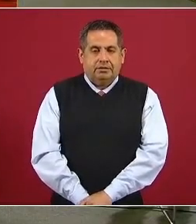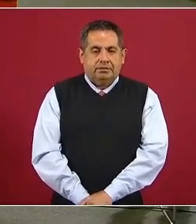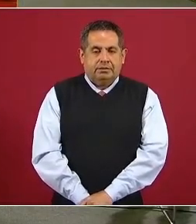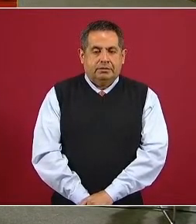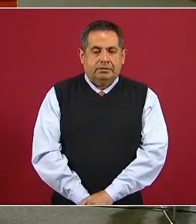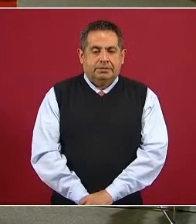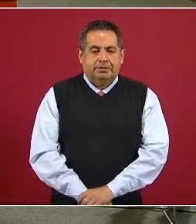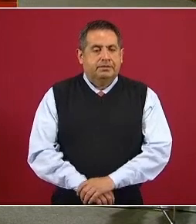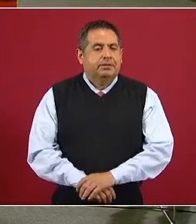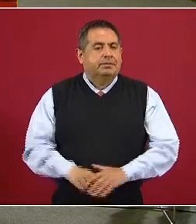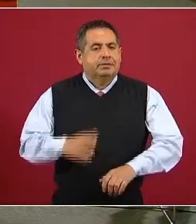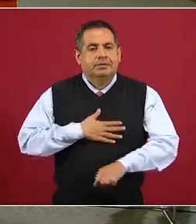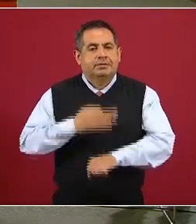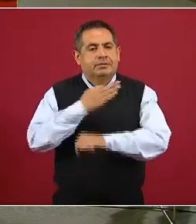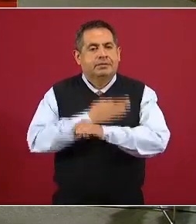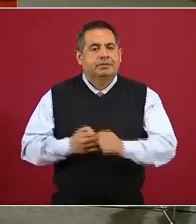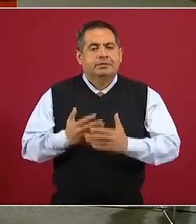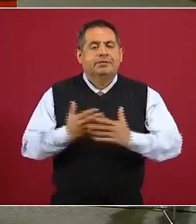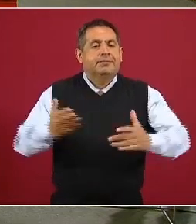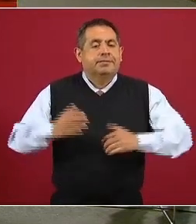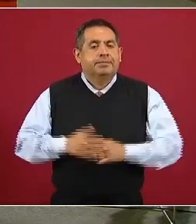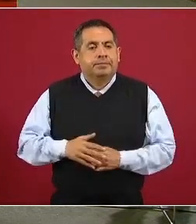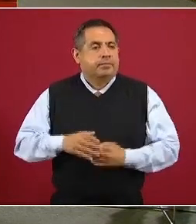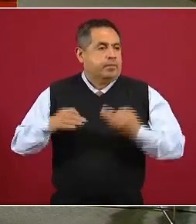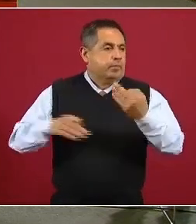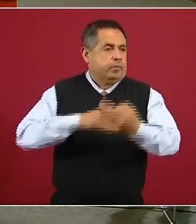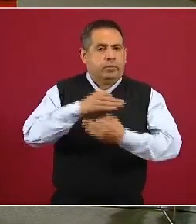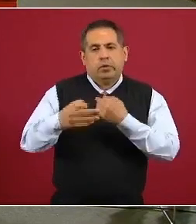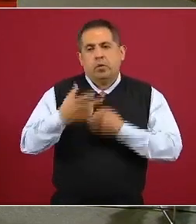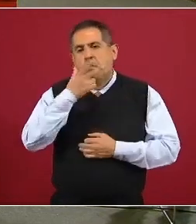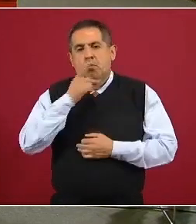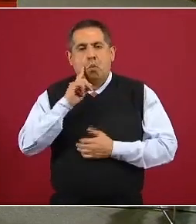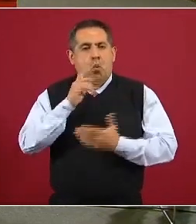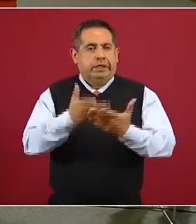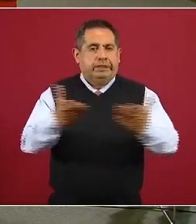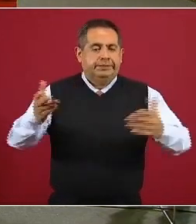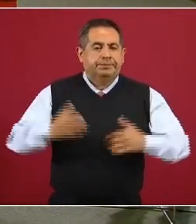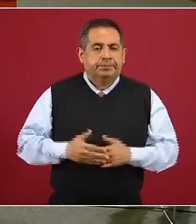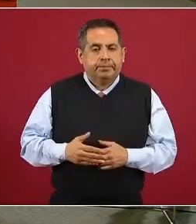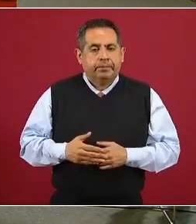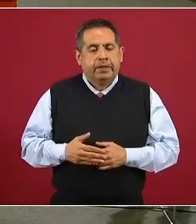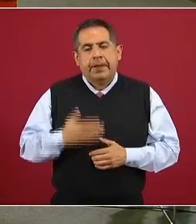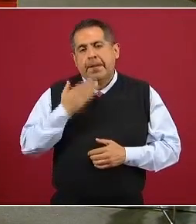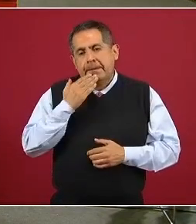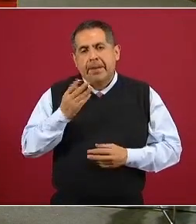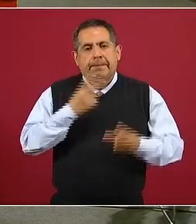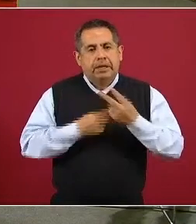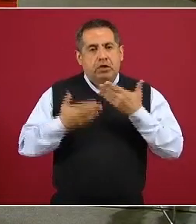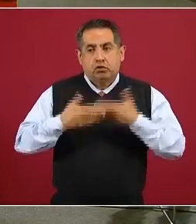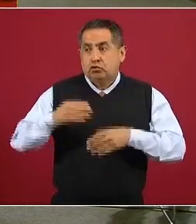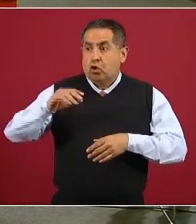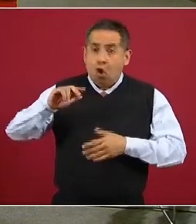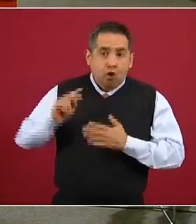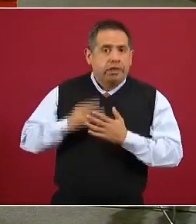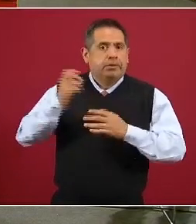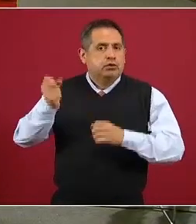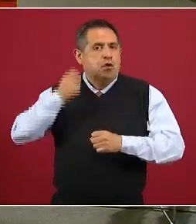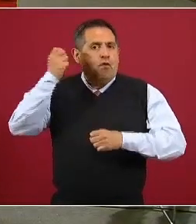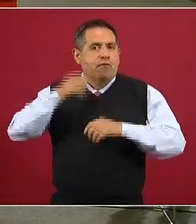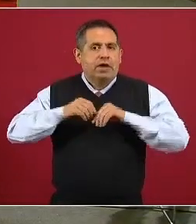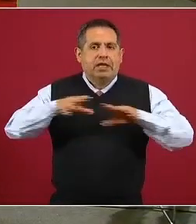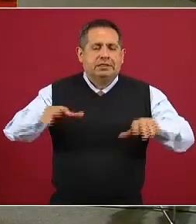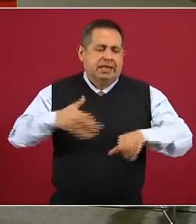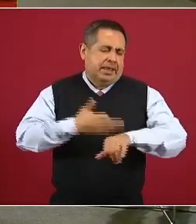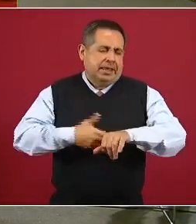Muy buenas tardes con todas y con todos. Bienvenidos a una nueva conferencia vespertina. La bienvenida,